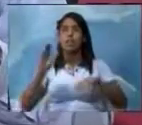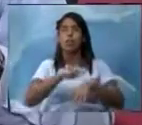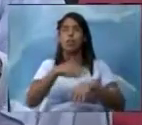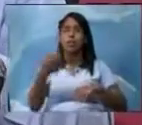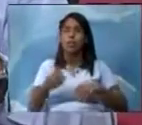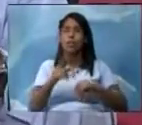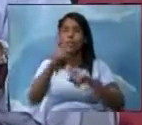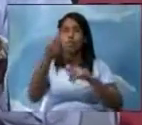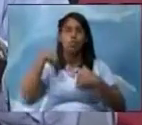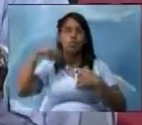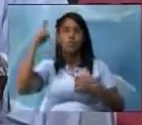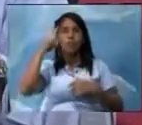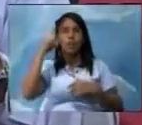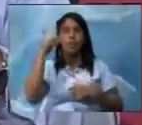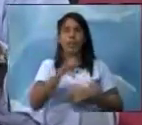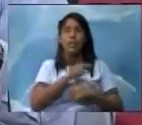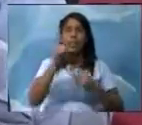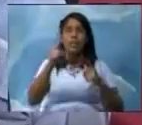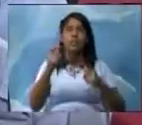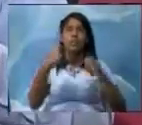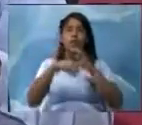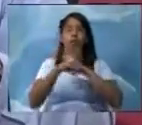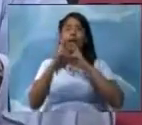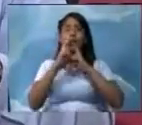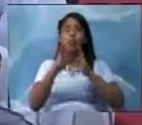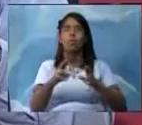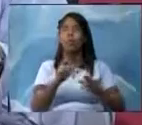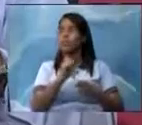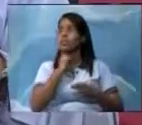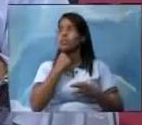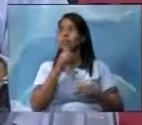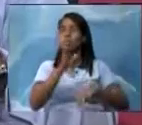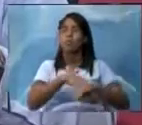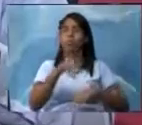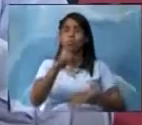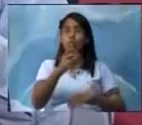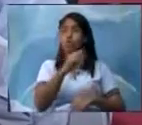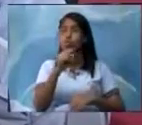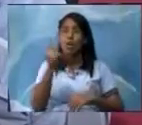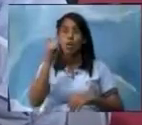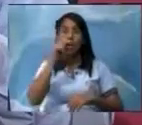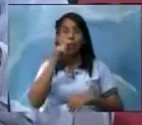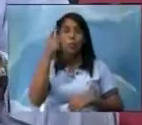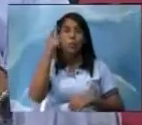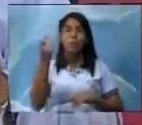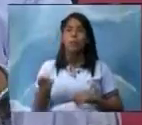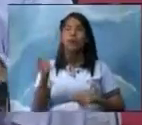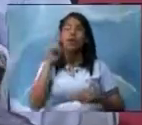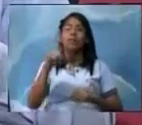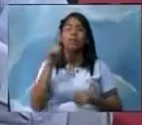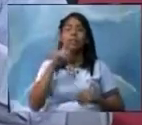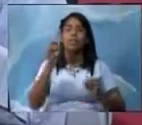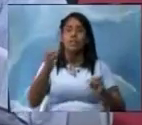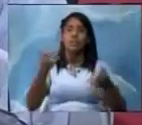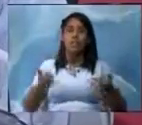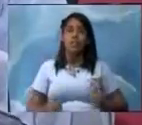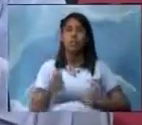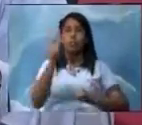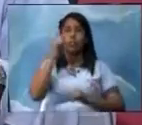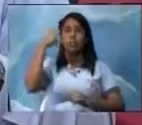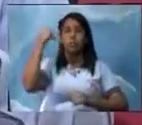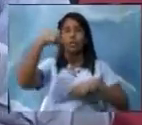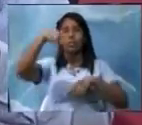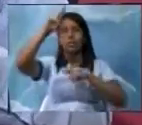concedido yo sabía de que tú ibas a responder el secreto porque tú no eres hombre para mentir ni hijo de hombre para que te